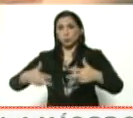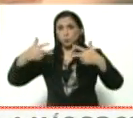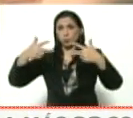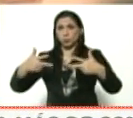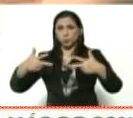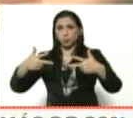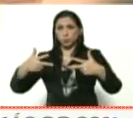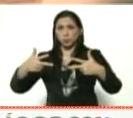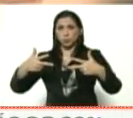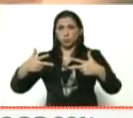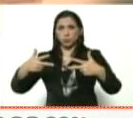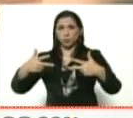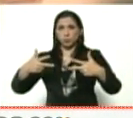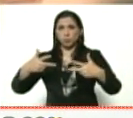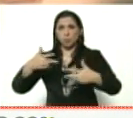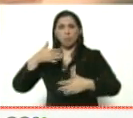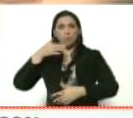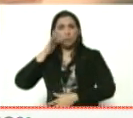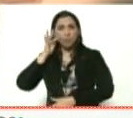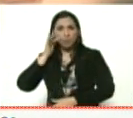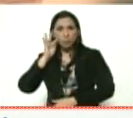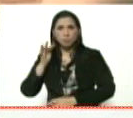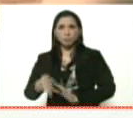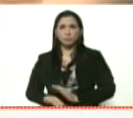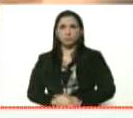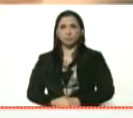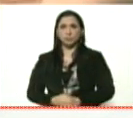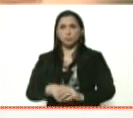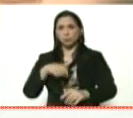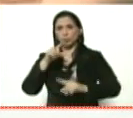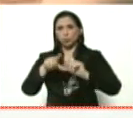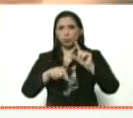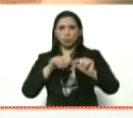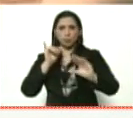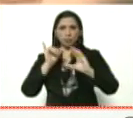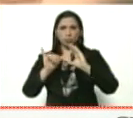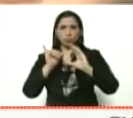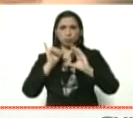videoconferencia, Facebook, Twitter, YouTube,